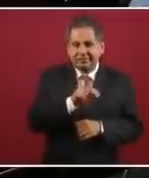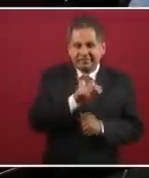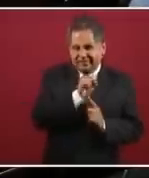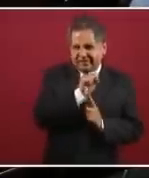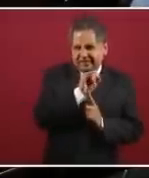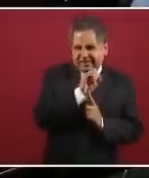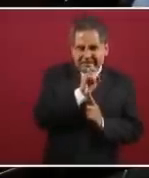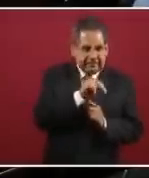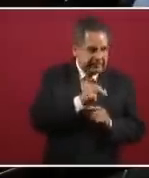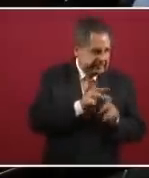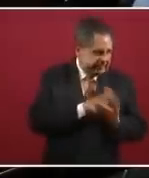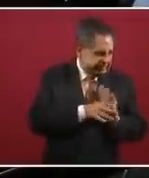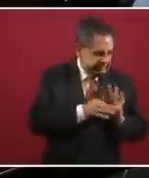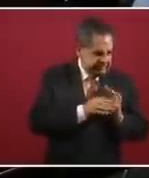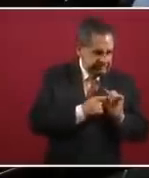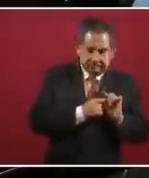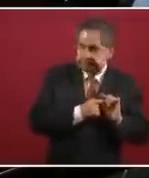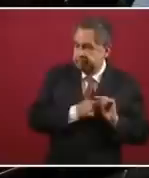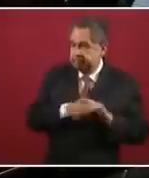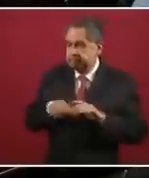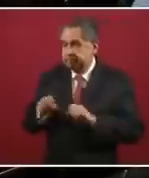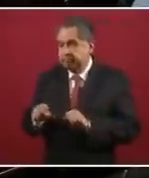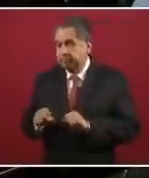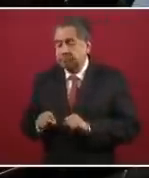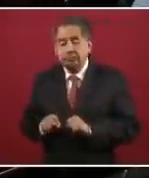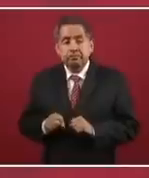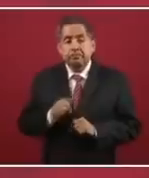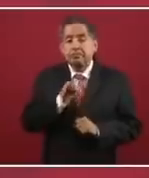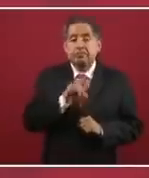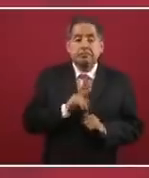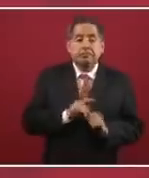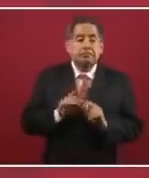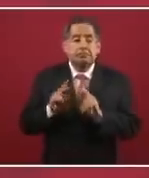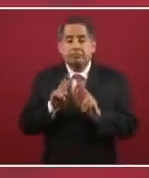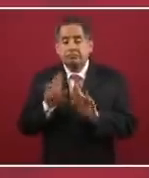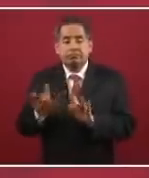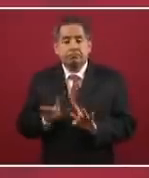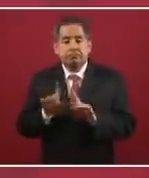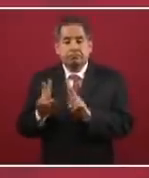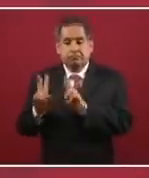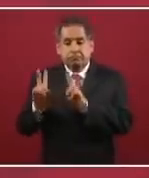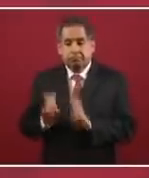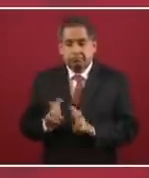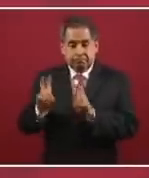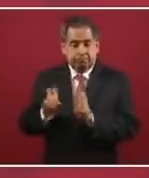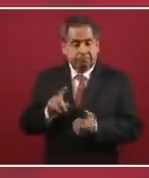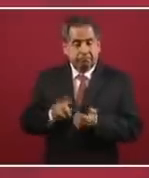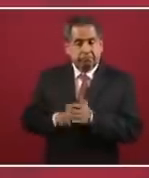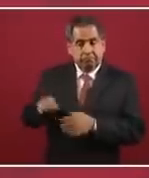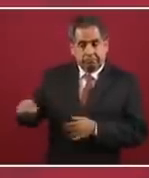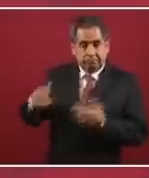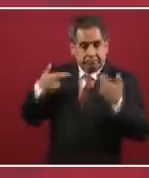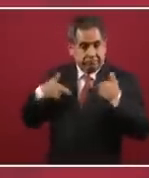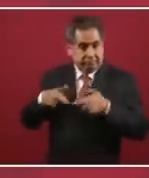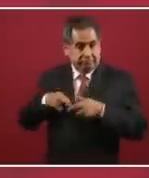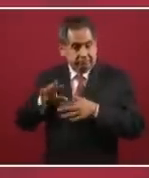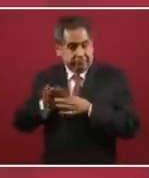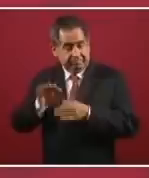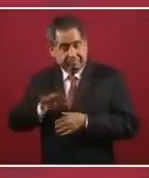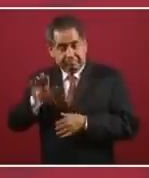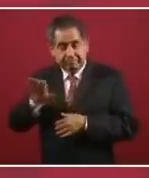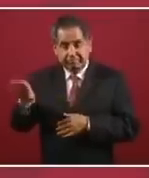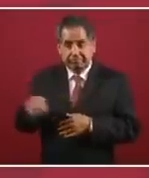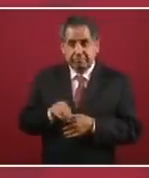periódico sacó conversaciones en donde a este maestro supuestamente